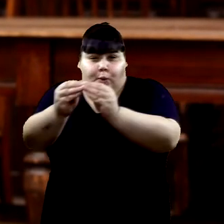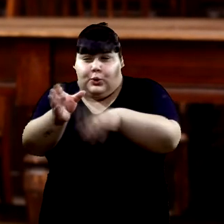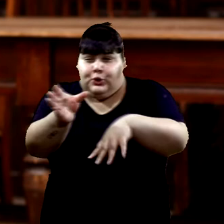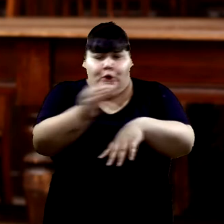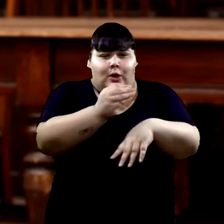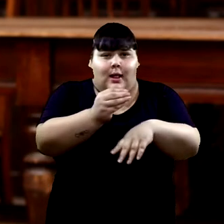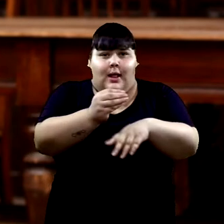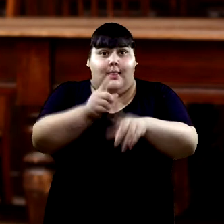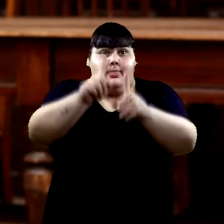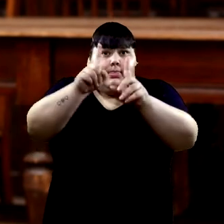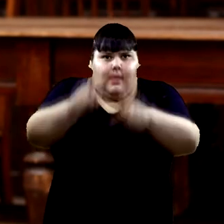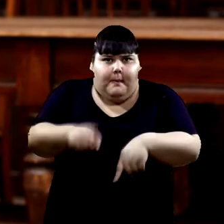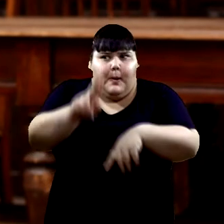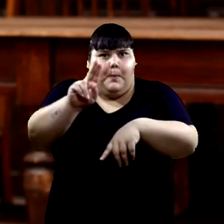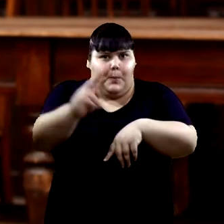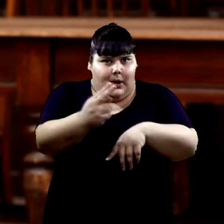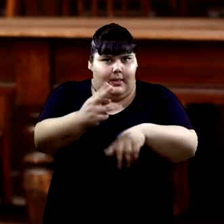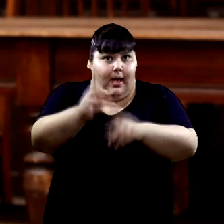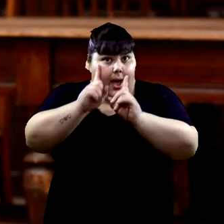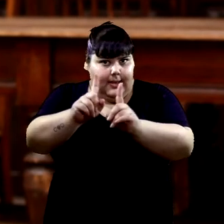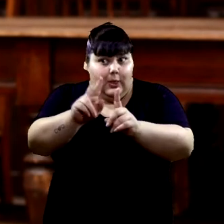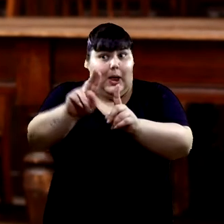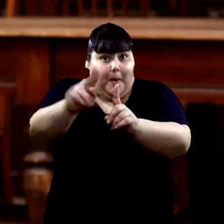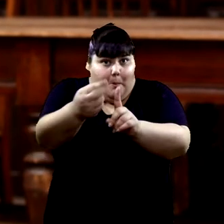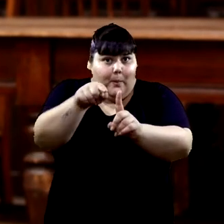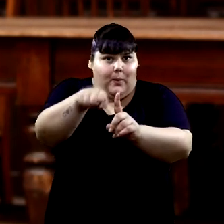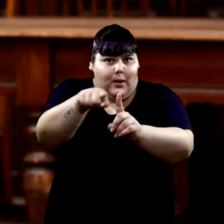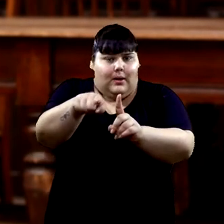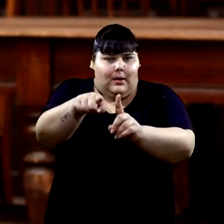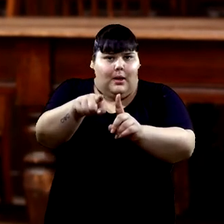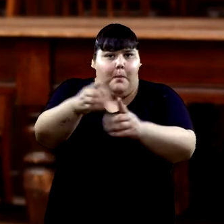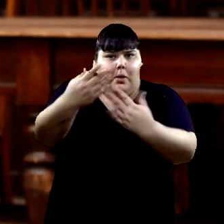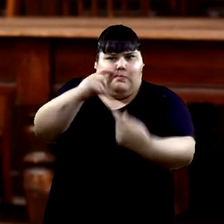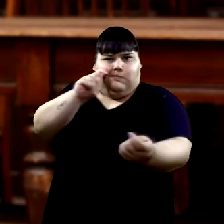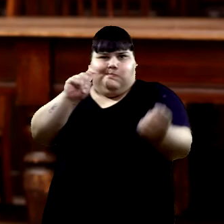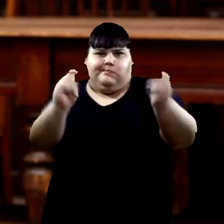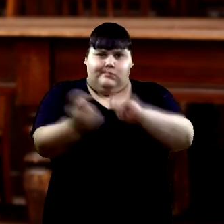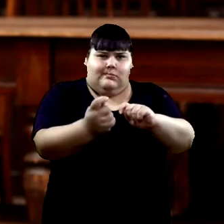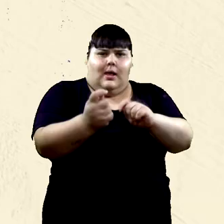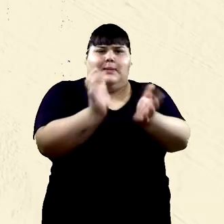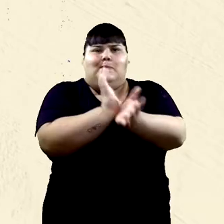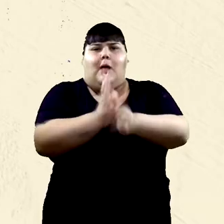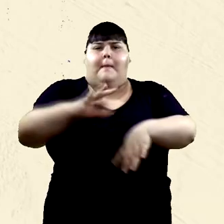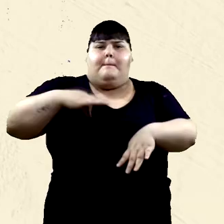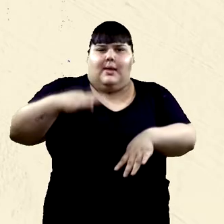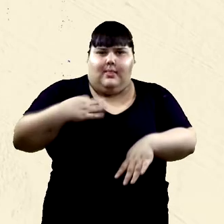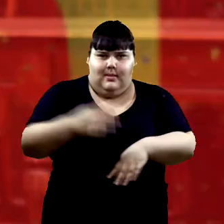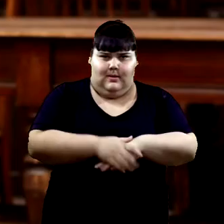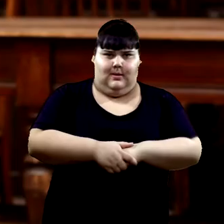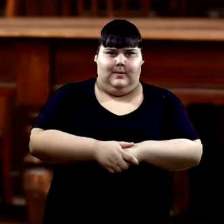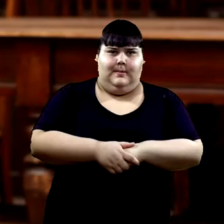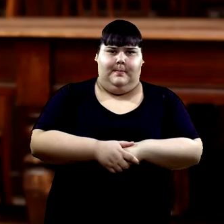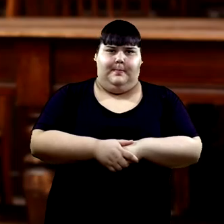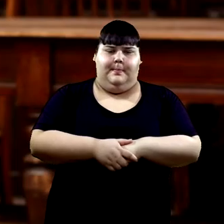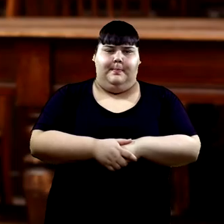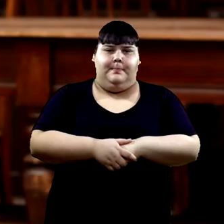que inclusive hasta la muerte, fíjate lo que te voy a decir, puede ser resignificada como vida.